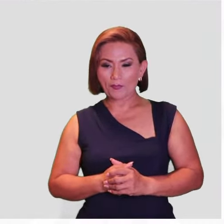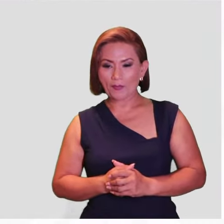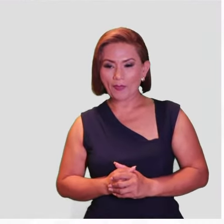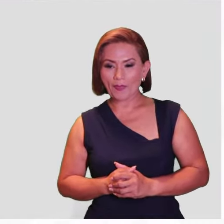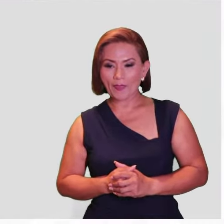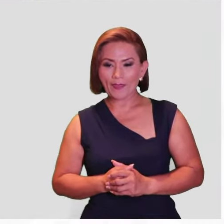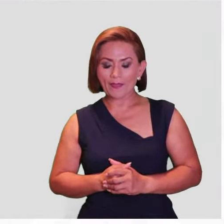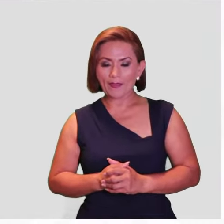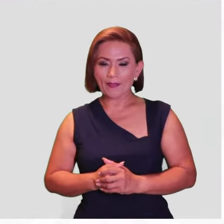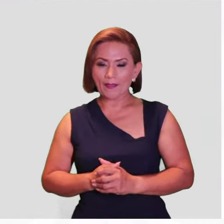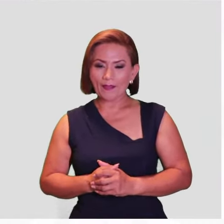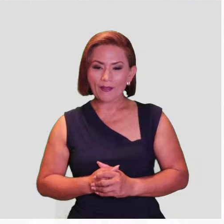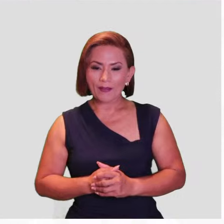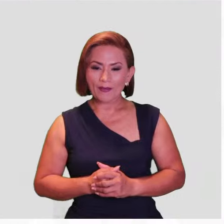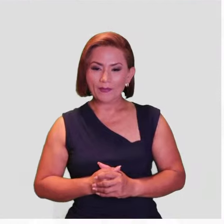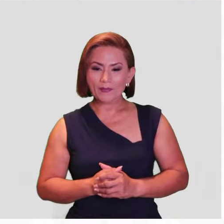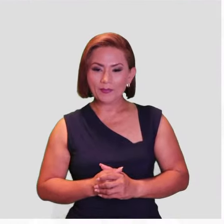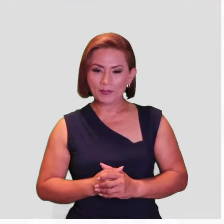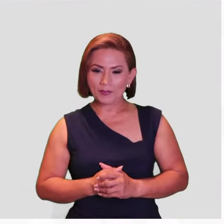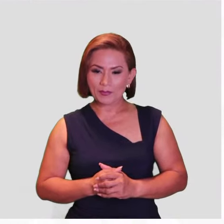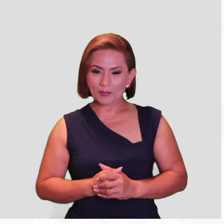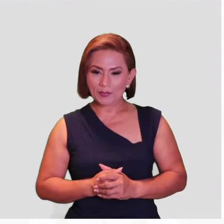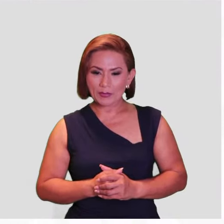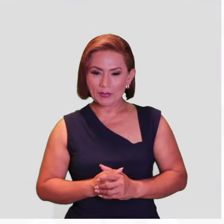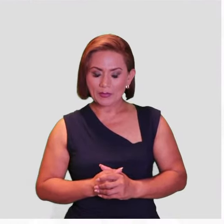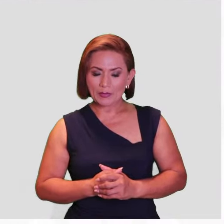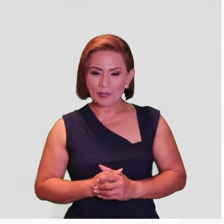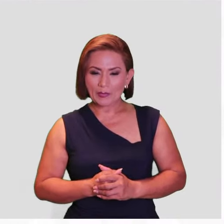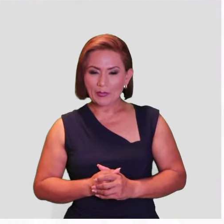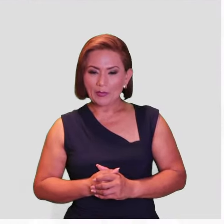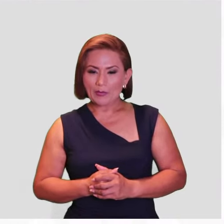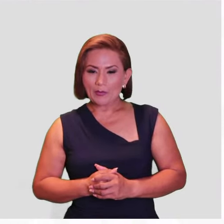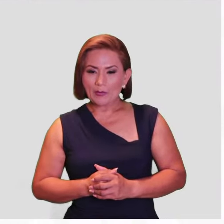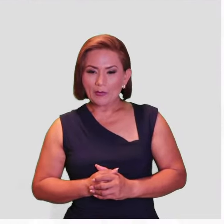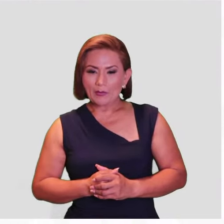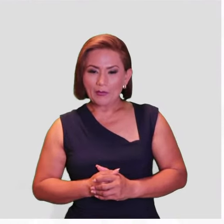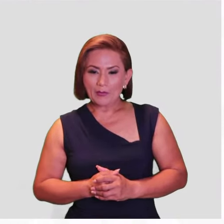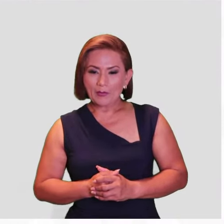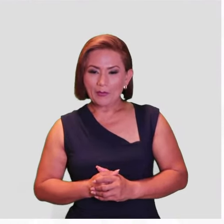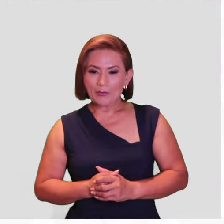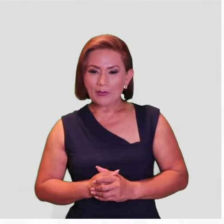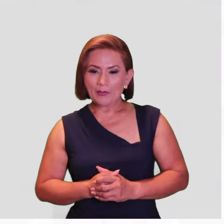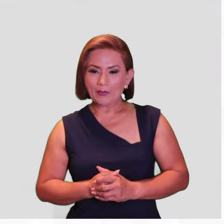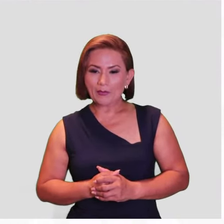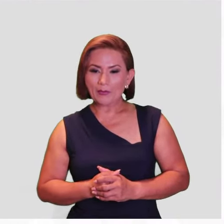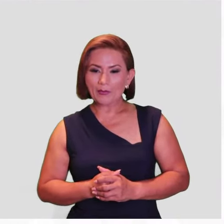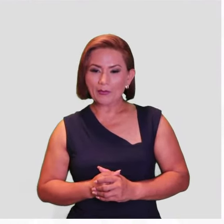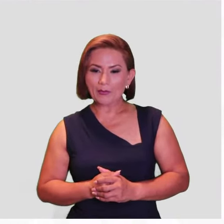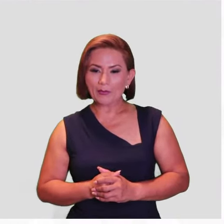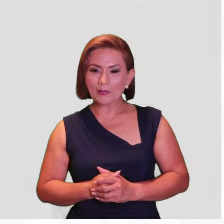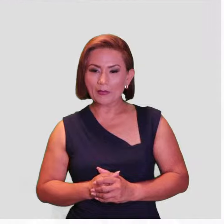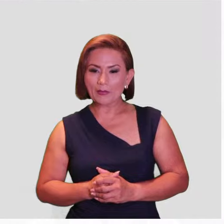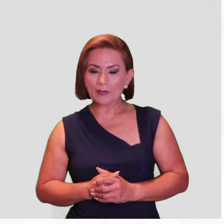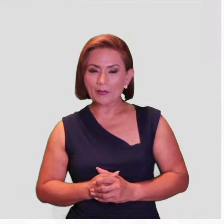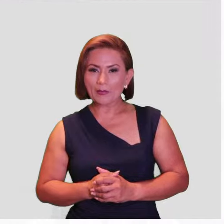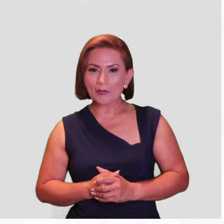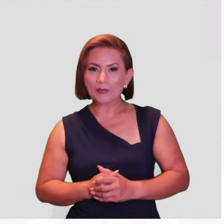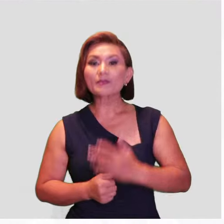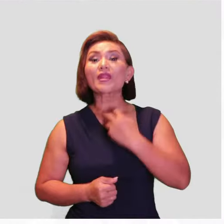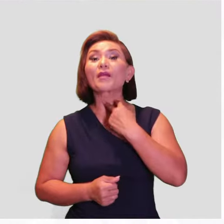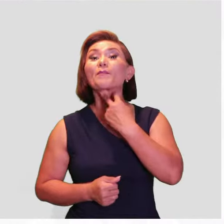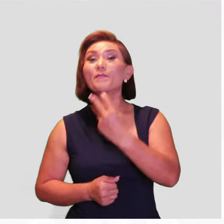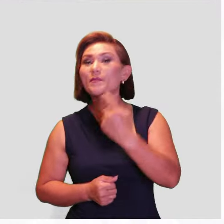Creo que pudiéramos hacer. A ver, ¿me escuchan? ¿Se escucha la voz? ¿No me